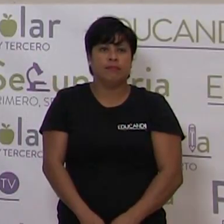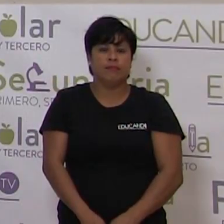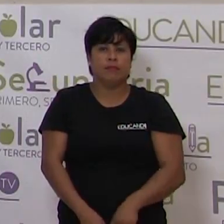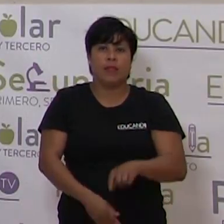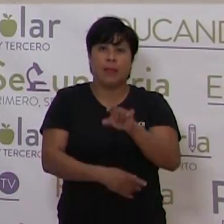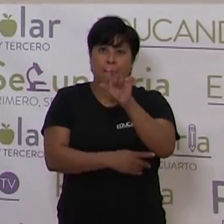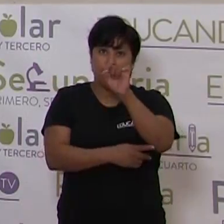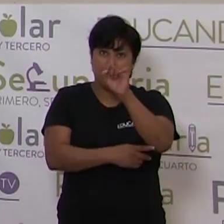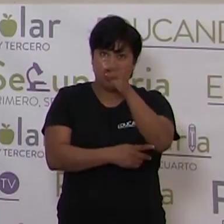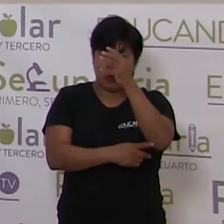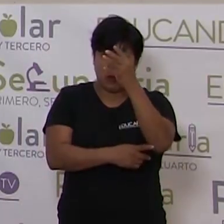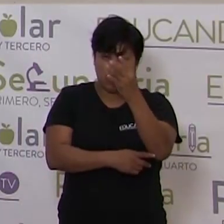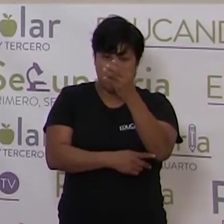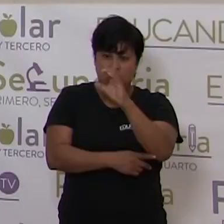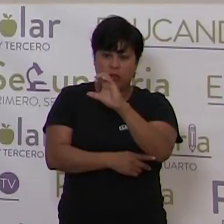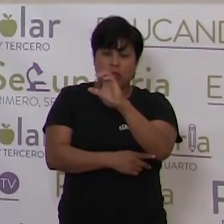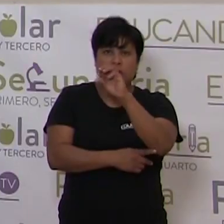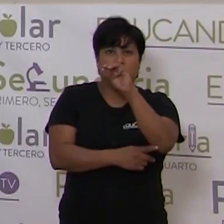24.